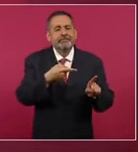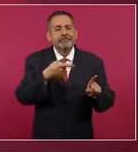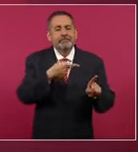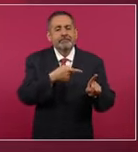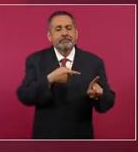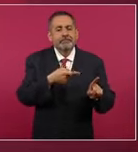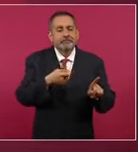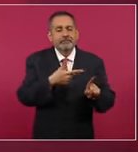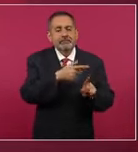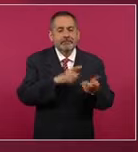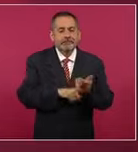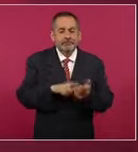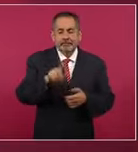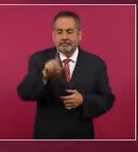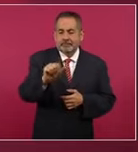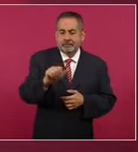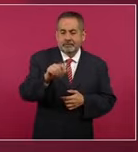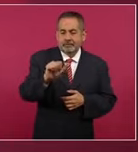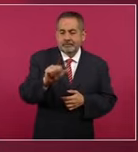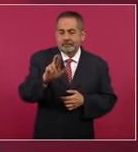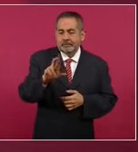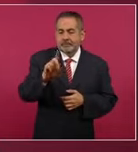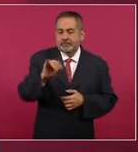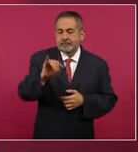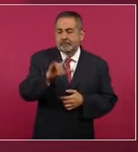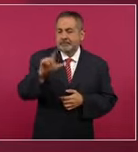te dicen la ardilla,